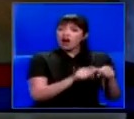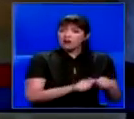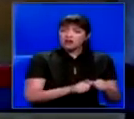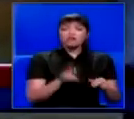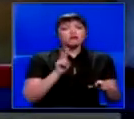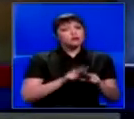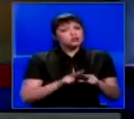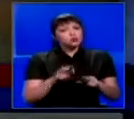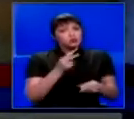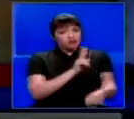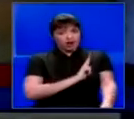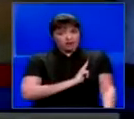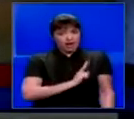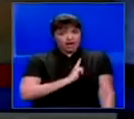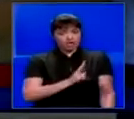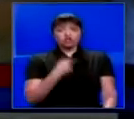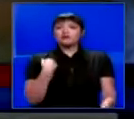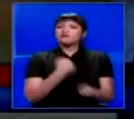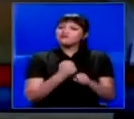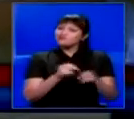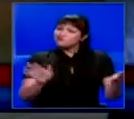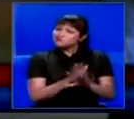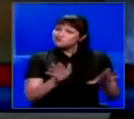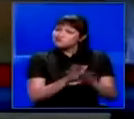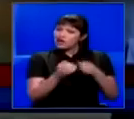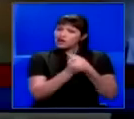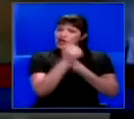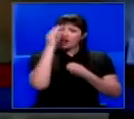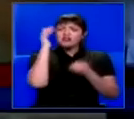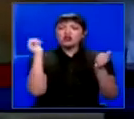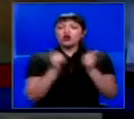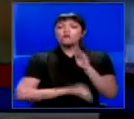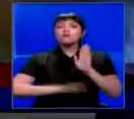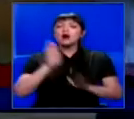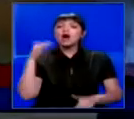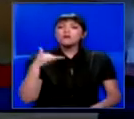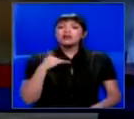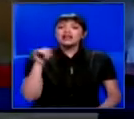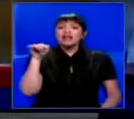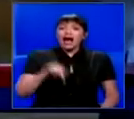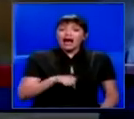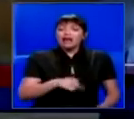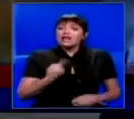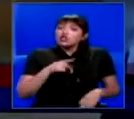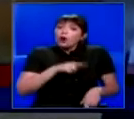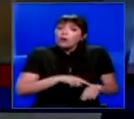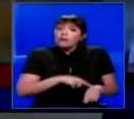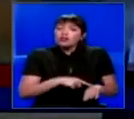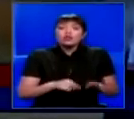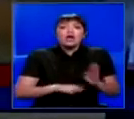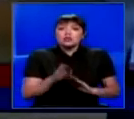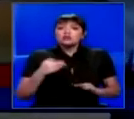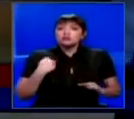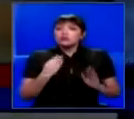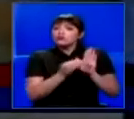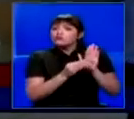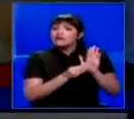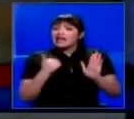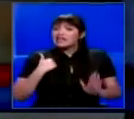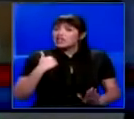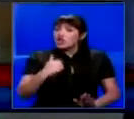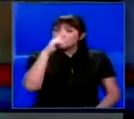hacer un trabajo en conjunto con carabineros, pero lo más importante para nosotros en estos momentos, y así también me lo ha establecido el director del